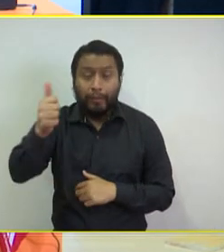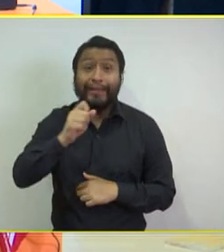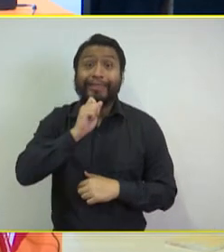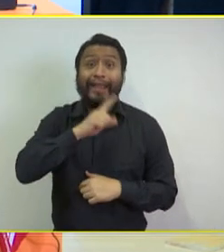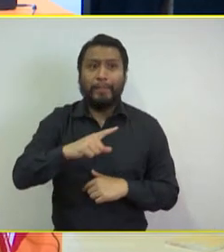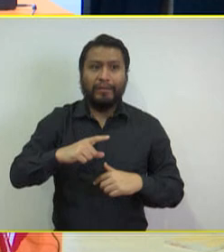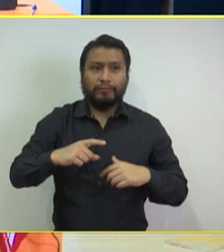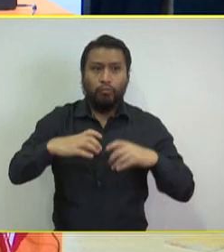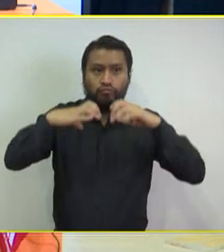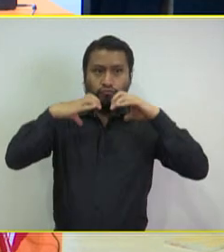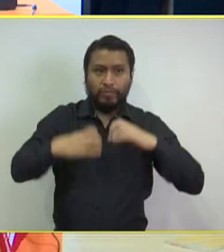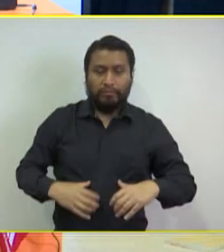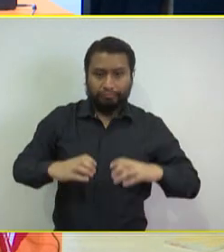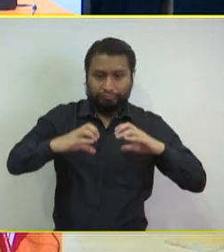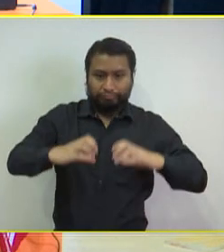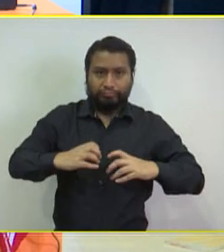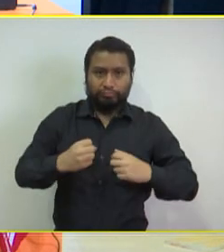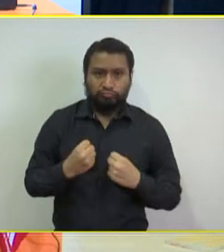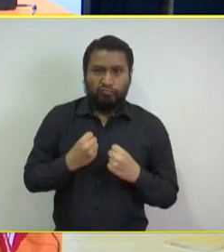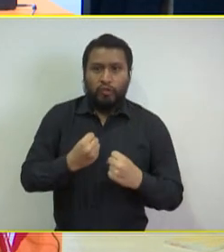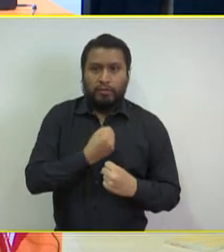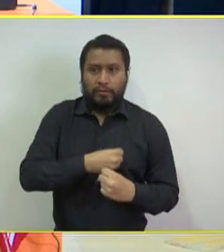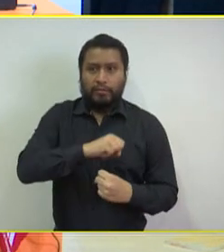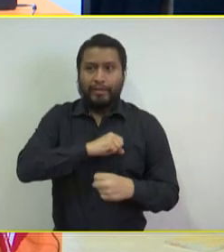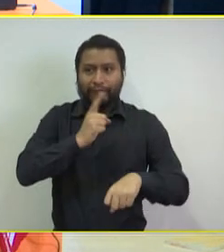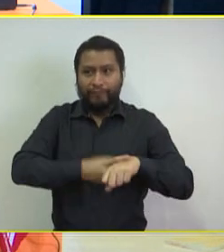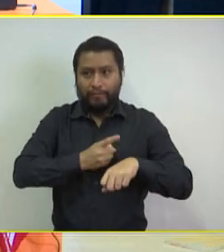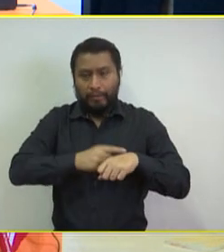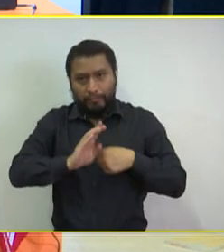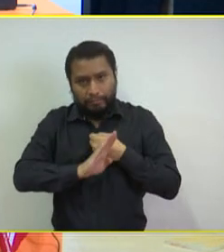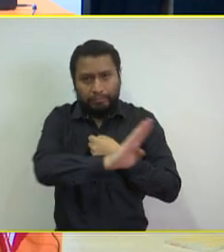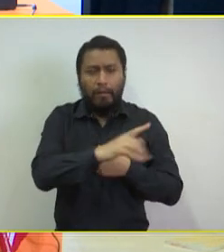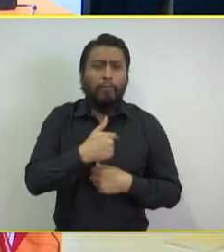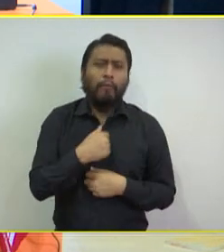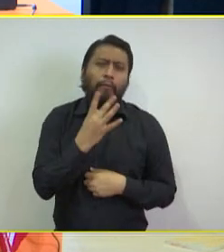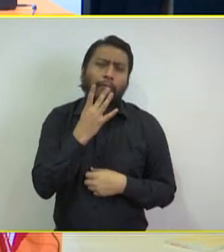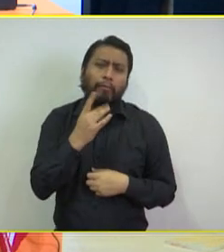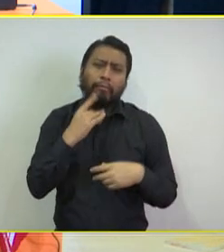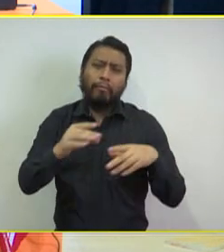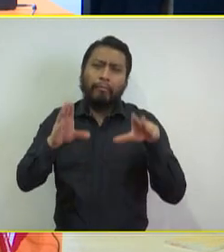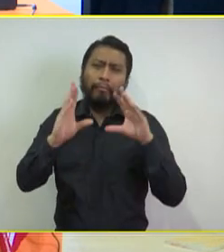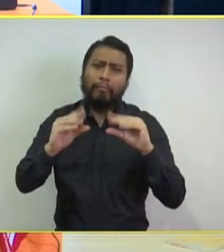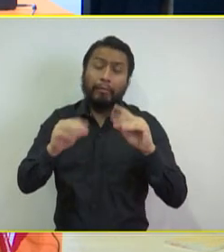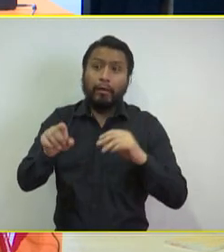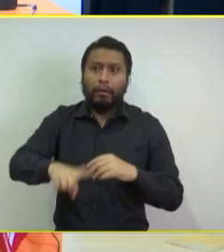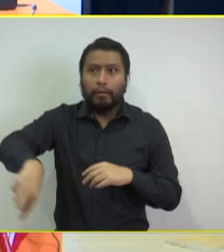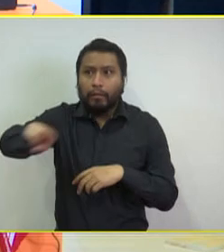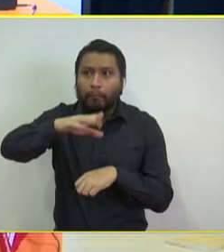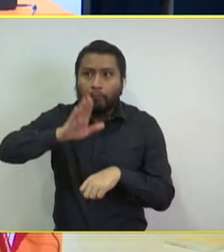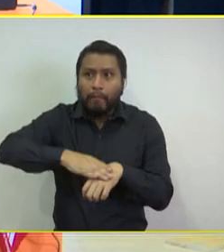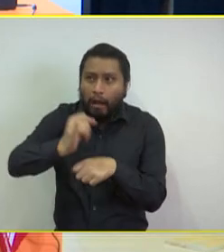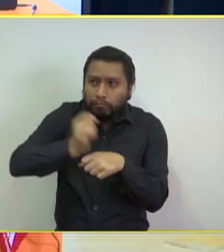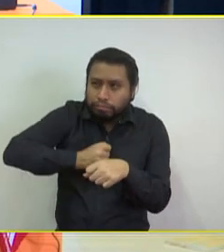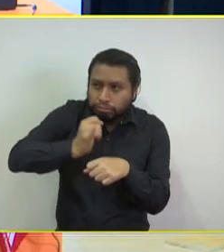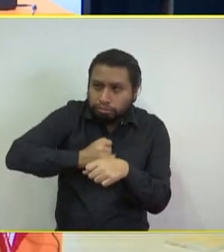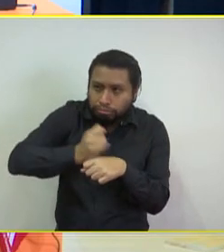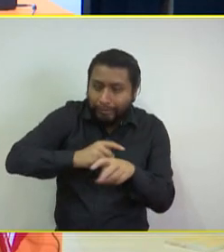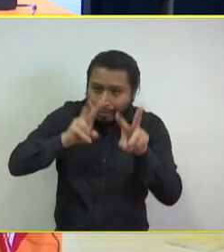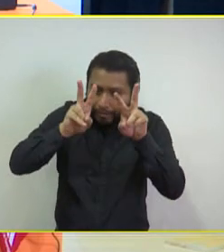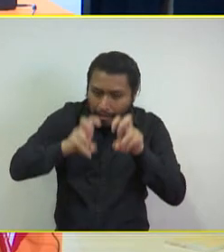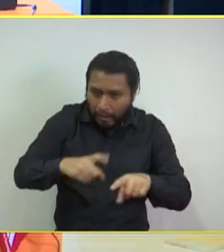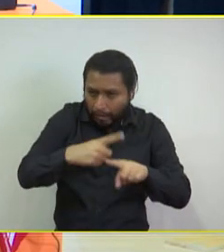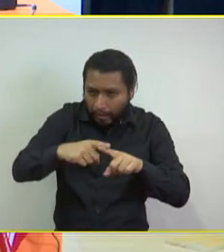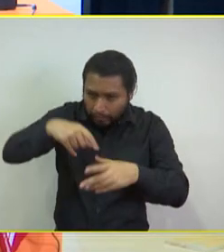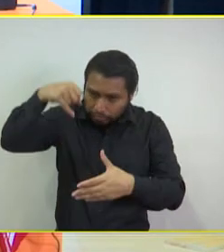sistema inmune principalmente. Bueno, yo traté de darles una embarrada y creo que ellos fueron ahondando mucho más en aquellos temas que